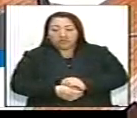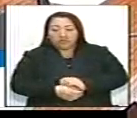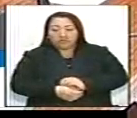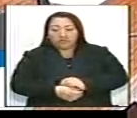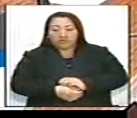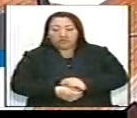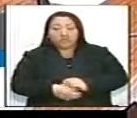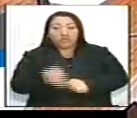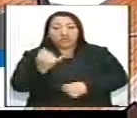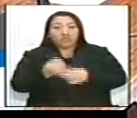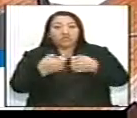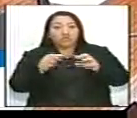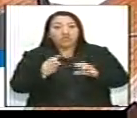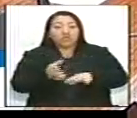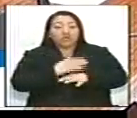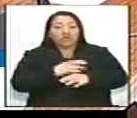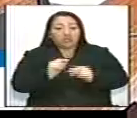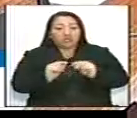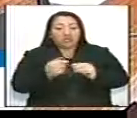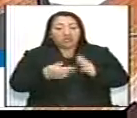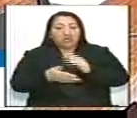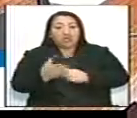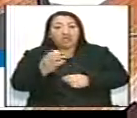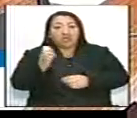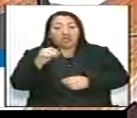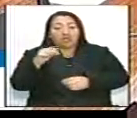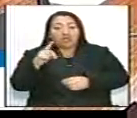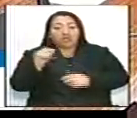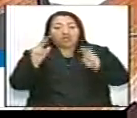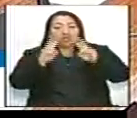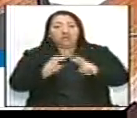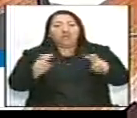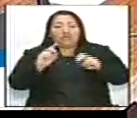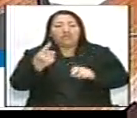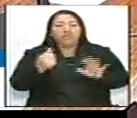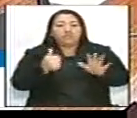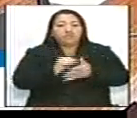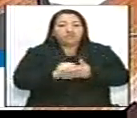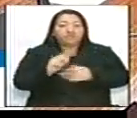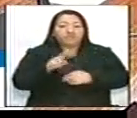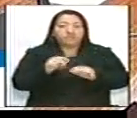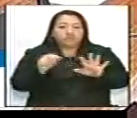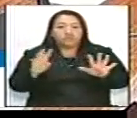de ENDES. Acaba de salir los datos de ENDES de evaluación del primer semestre de